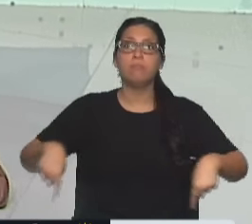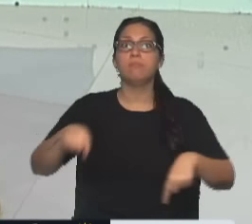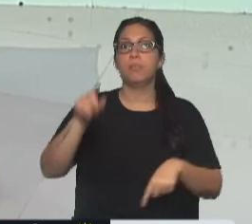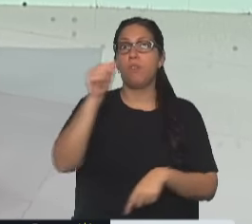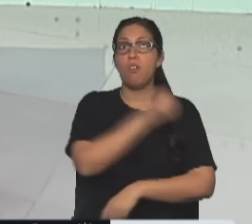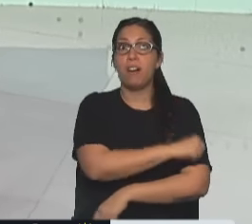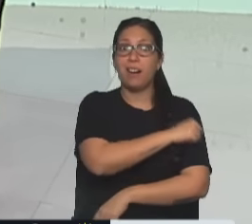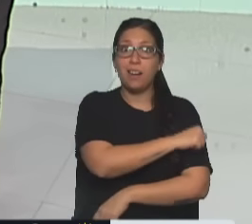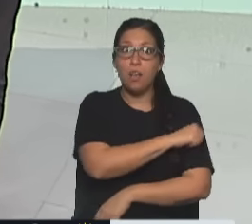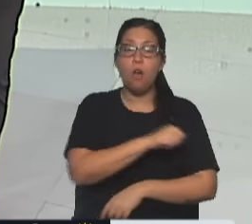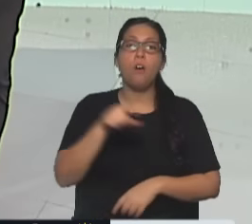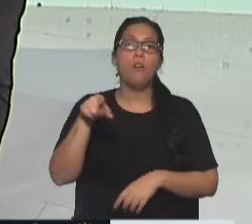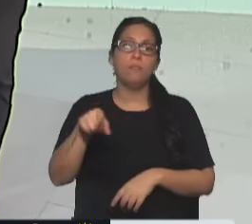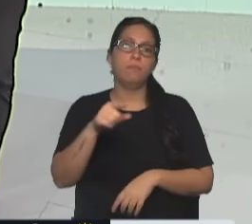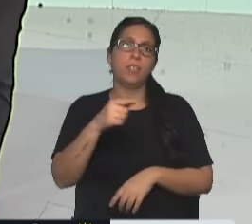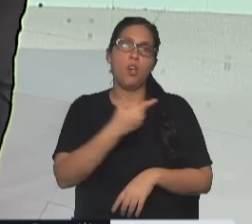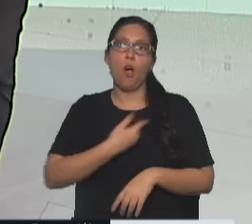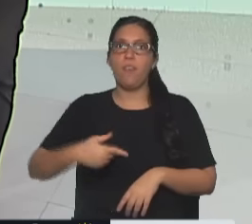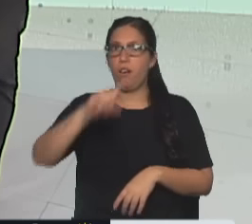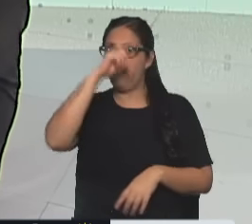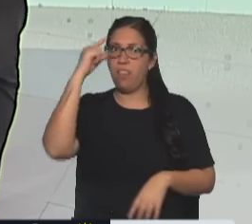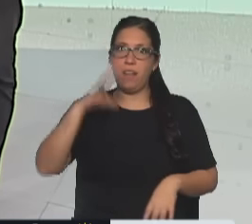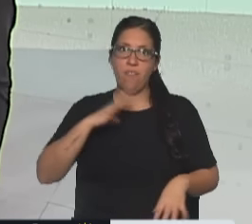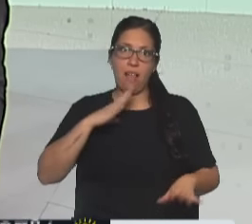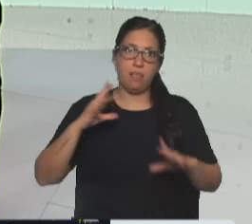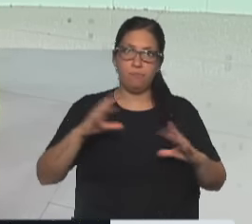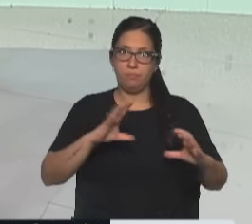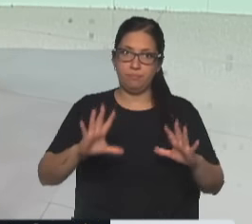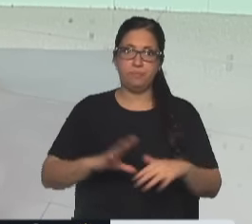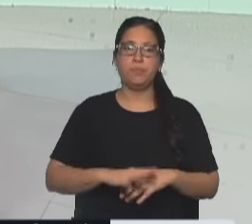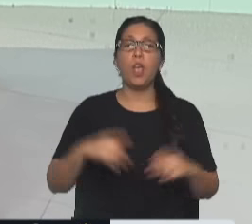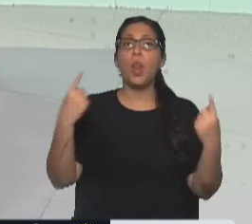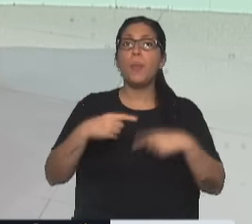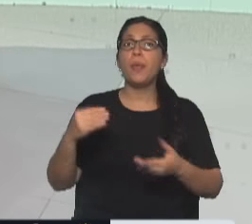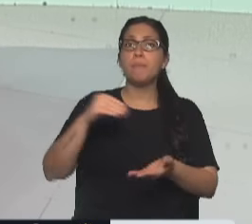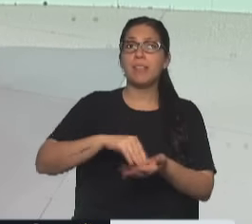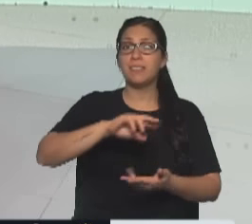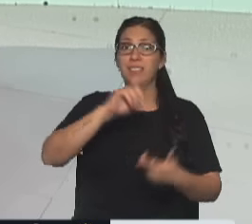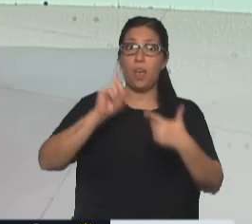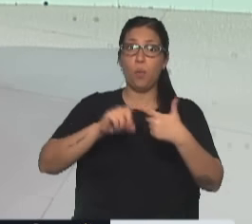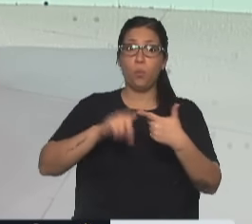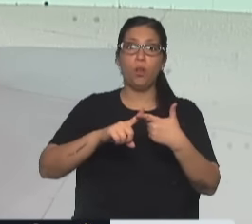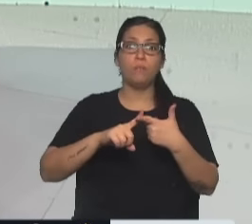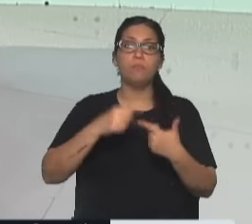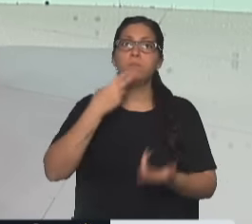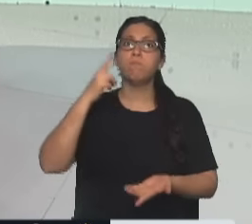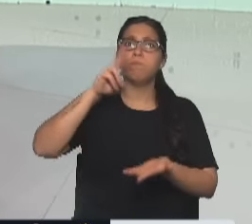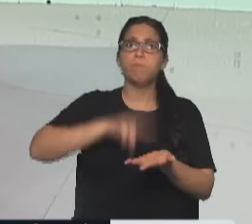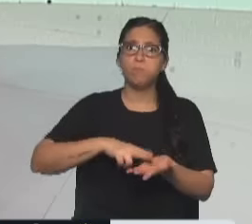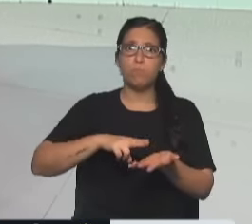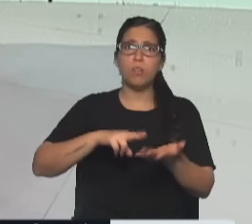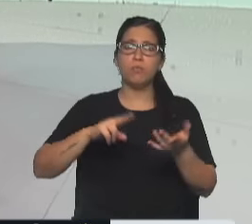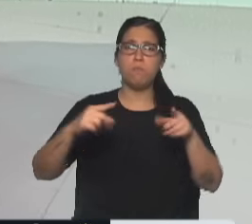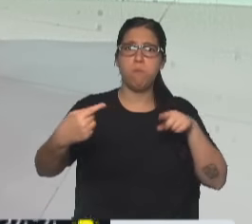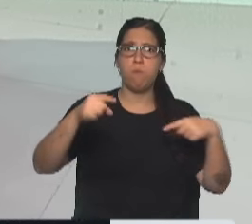y el gobierno federal. Seguimos avanzando con nuestra agenda. Hay novedades en el conflicto arancelario global.